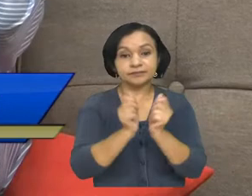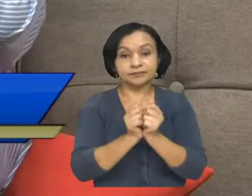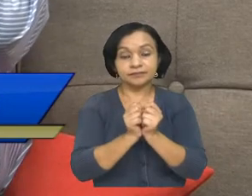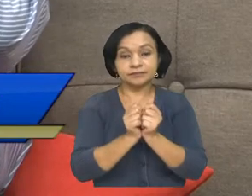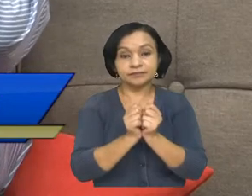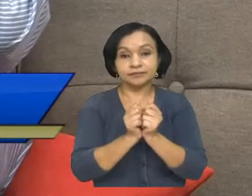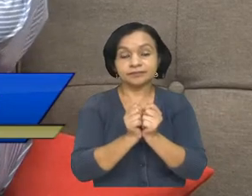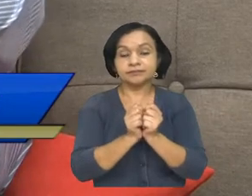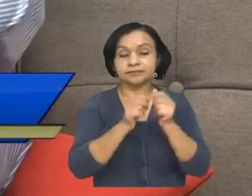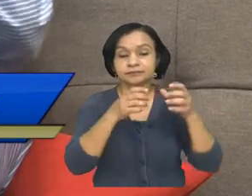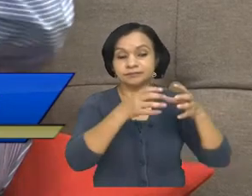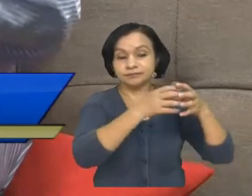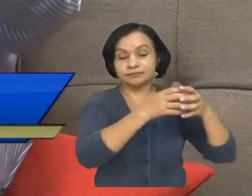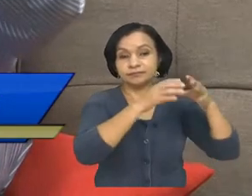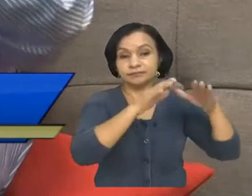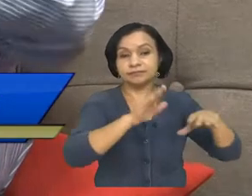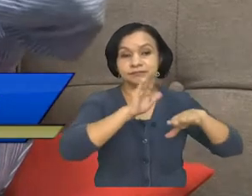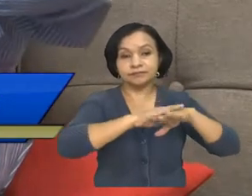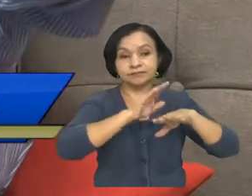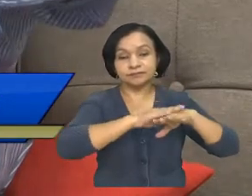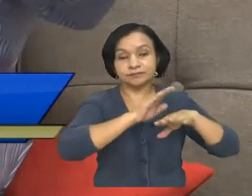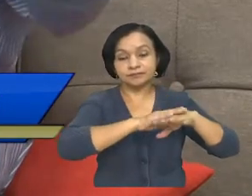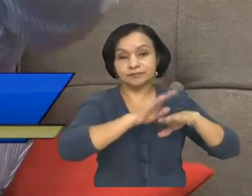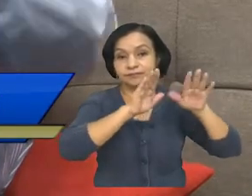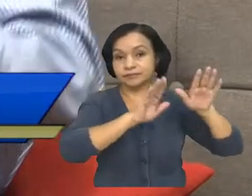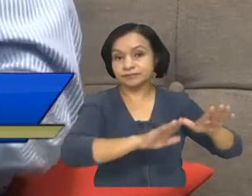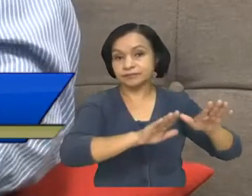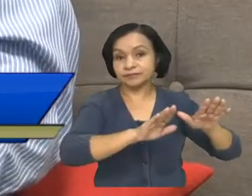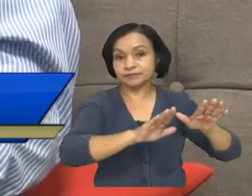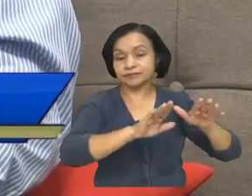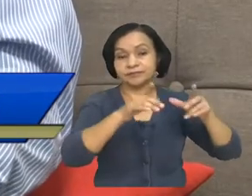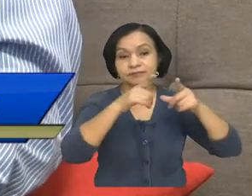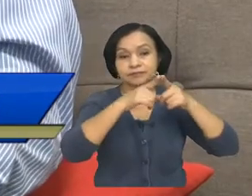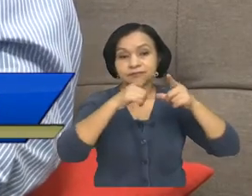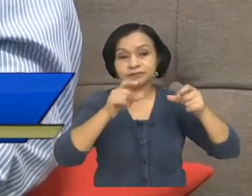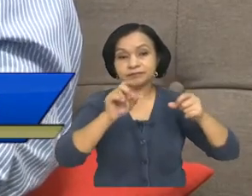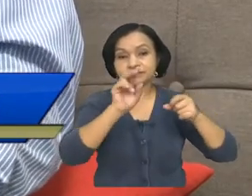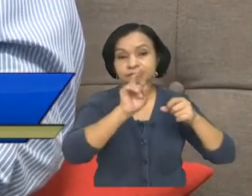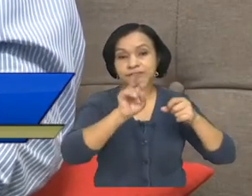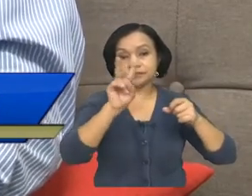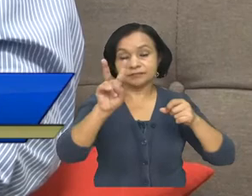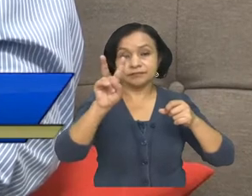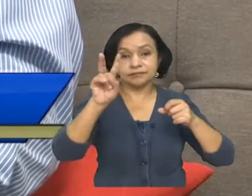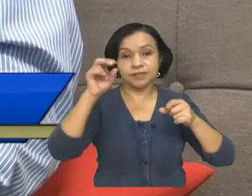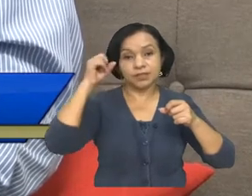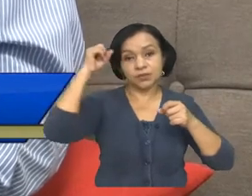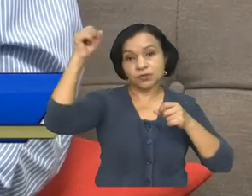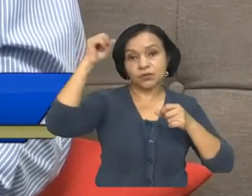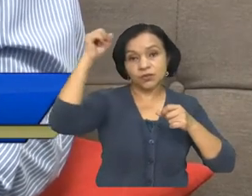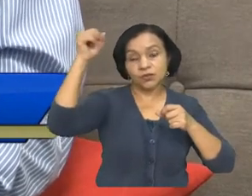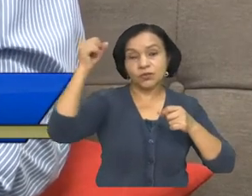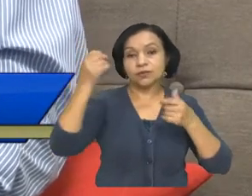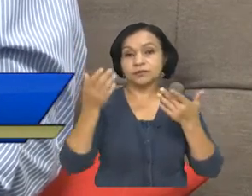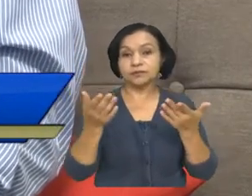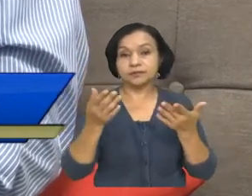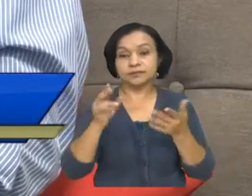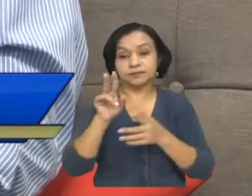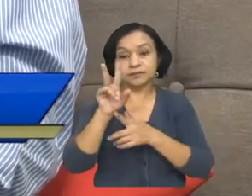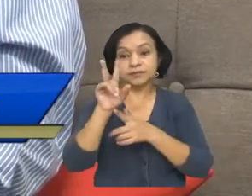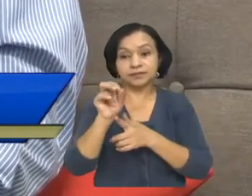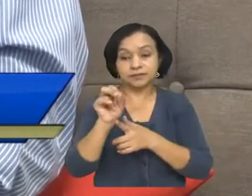allí, entonces ya nos orientaron que nosotros no entrábamos a Managua el 22 de julio. Entonces justamente el